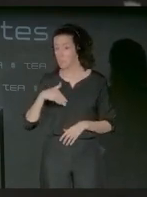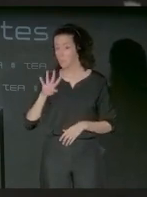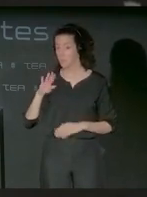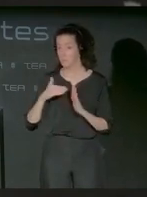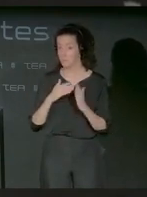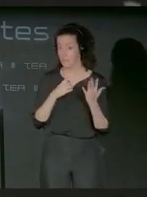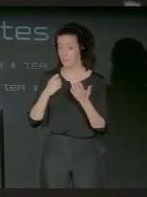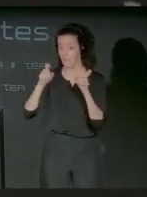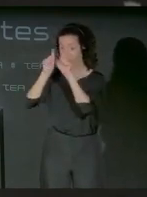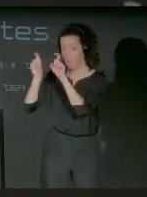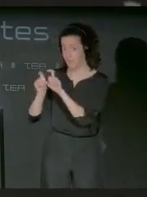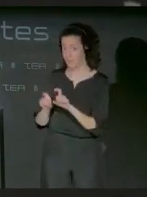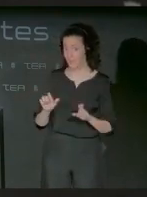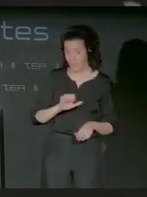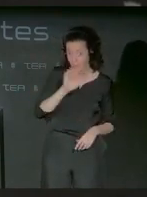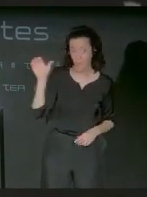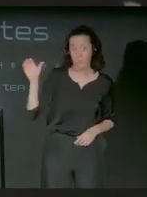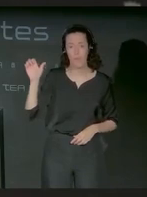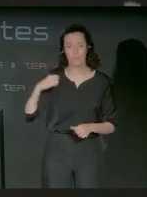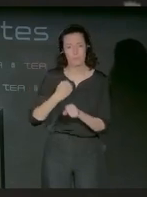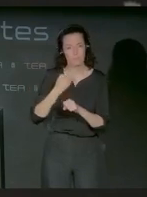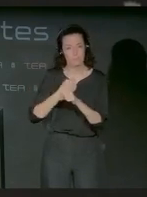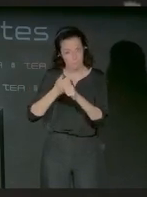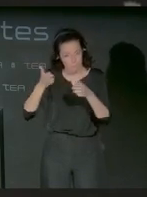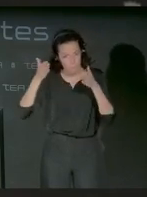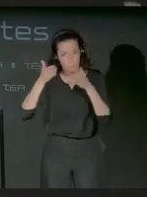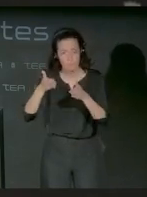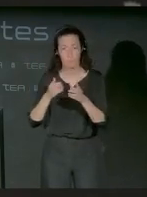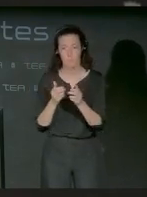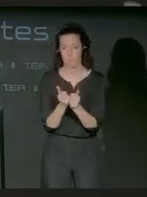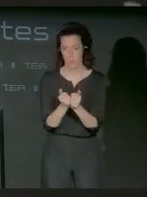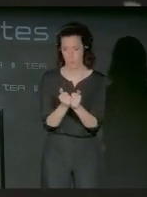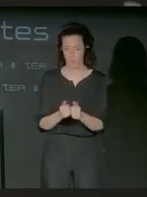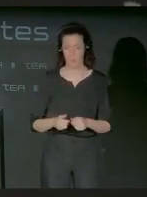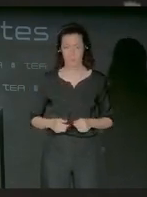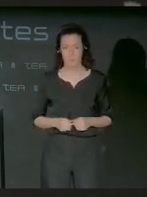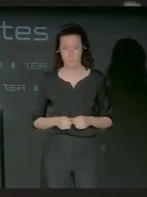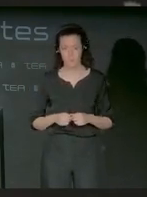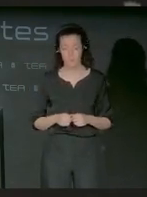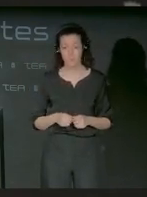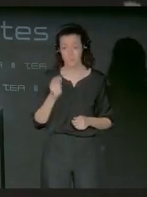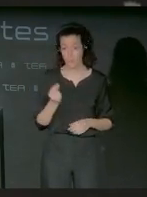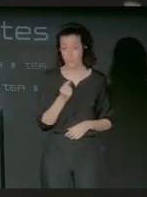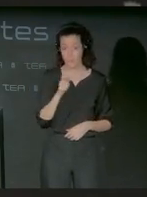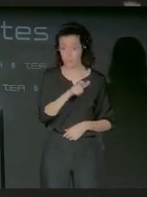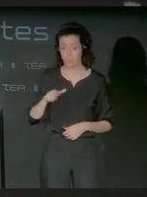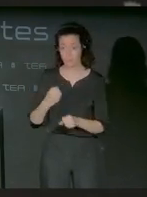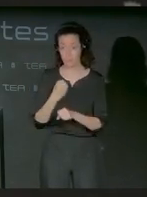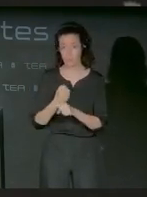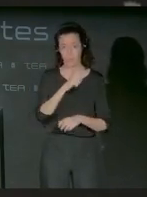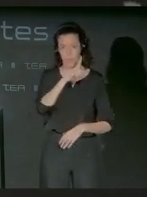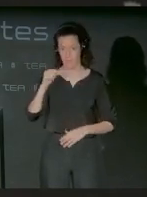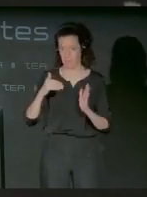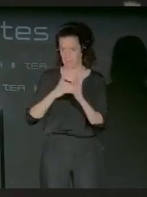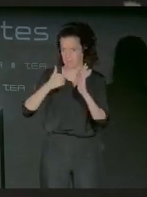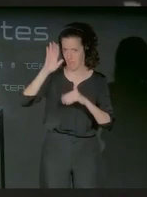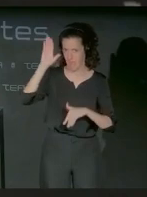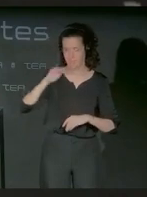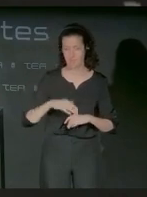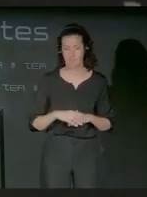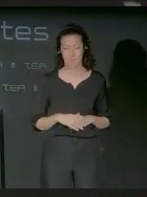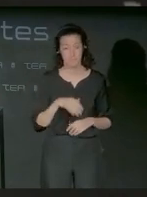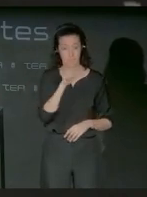las empresas que en toda Europa dedican su actividad a esta industria empleando a más de 100.000 personas en torno a la